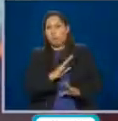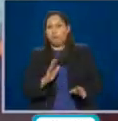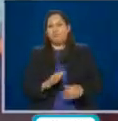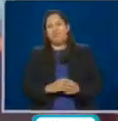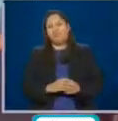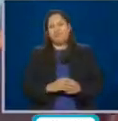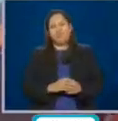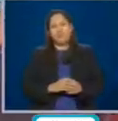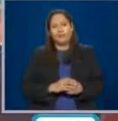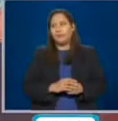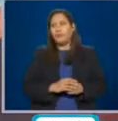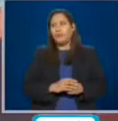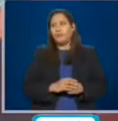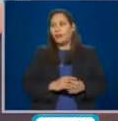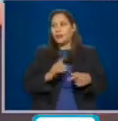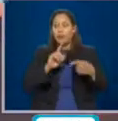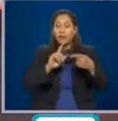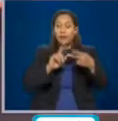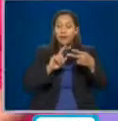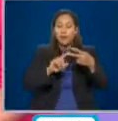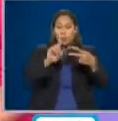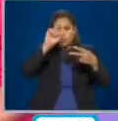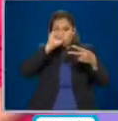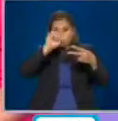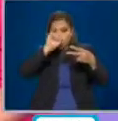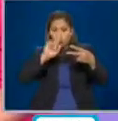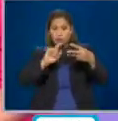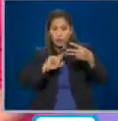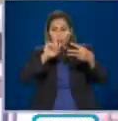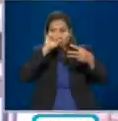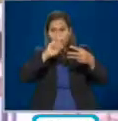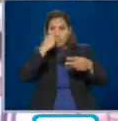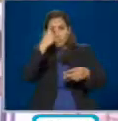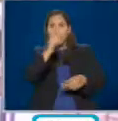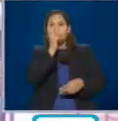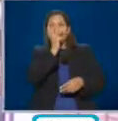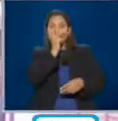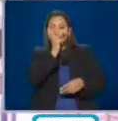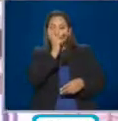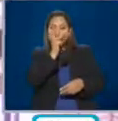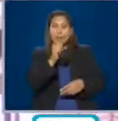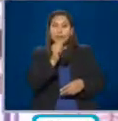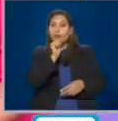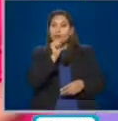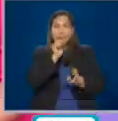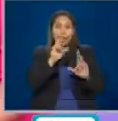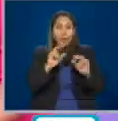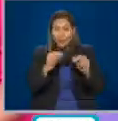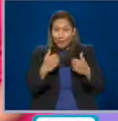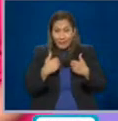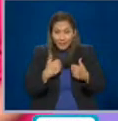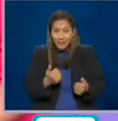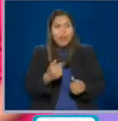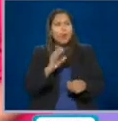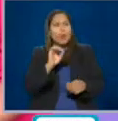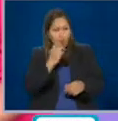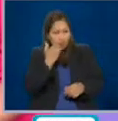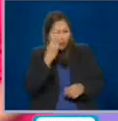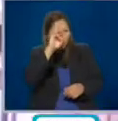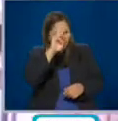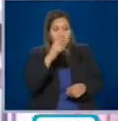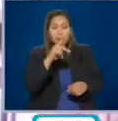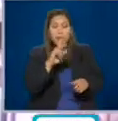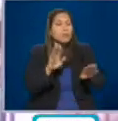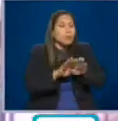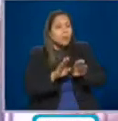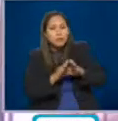tip así, o 2 o 3 claros para los papás, para que los que no lo habían asumido o quieren hacerlo y no sepan cómo, puedas darles